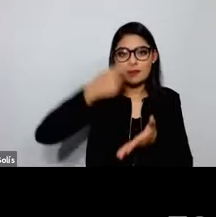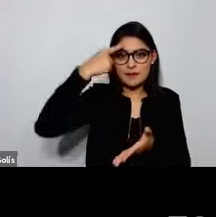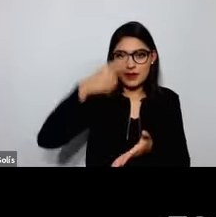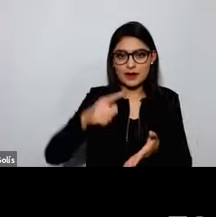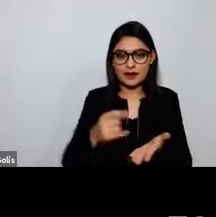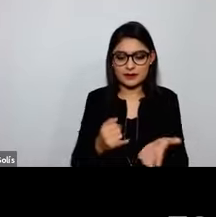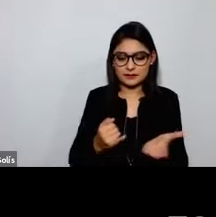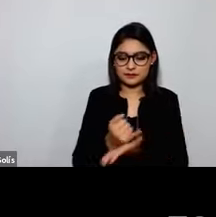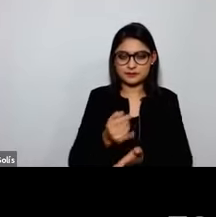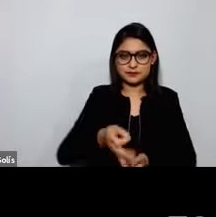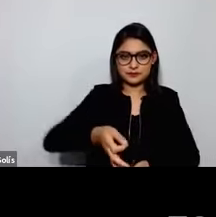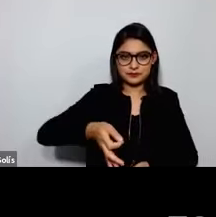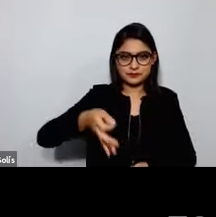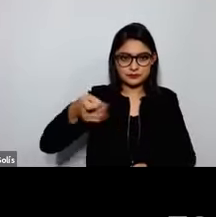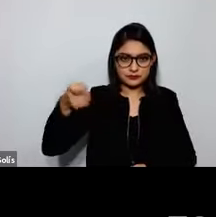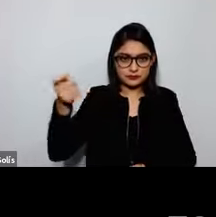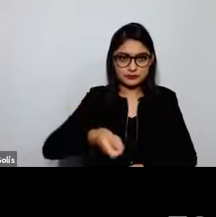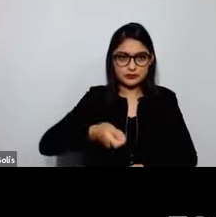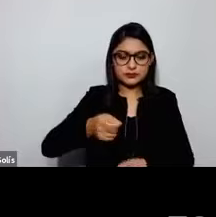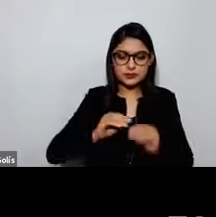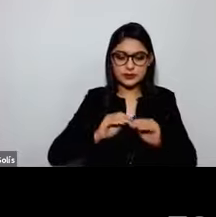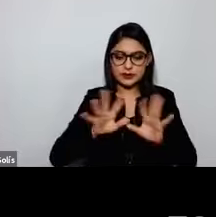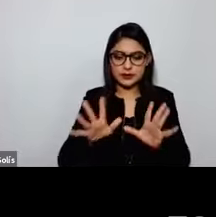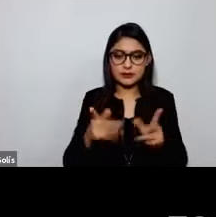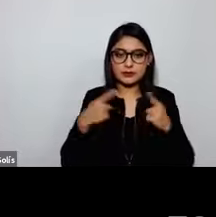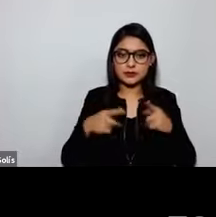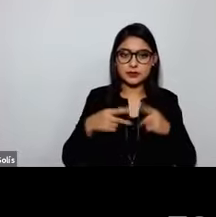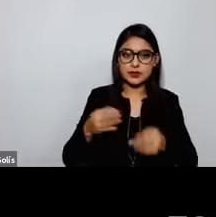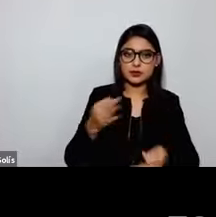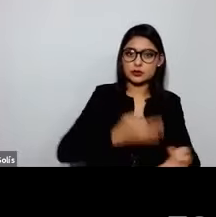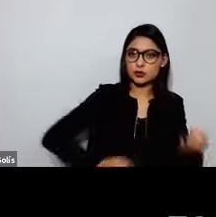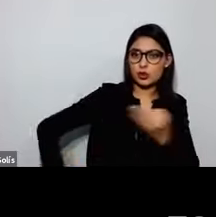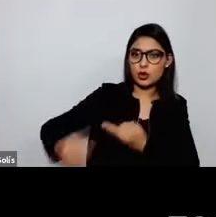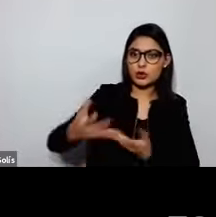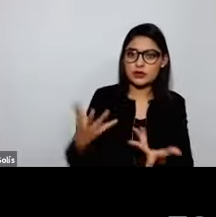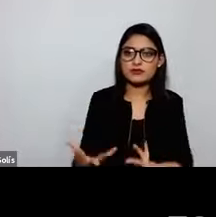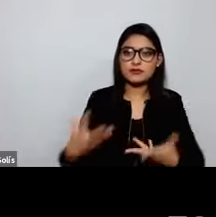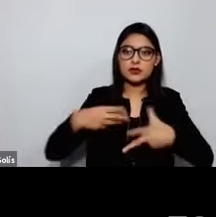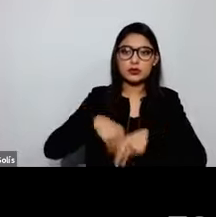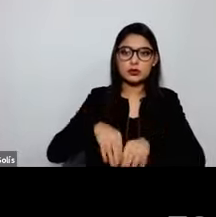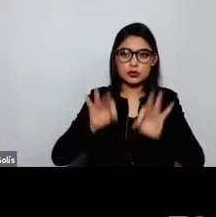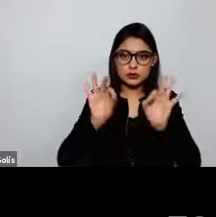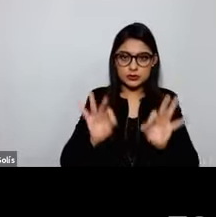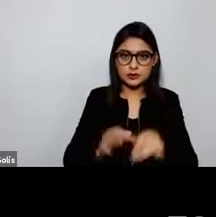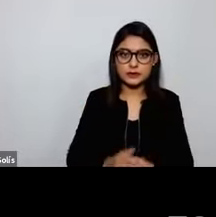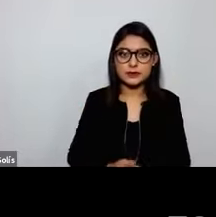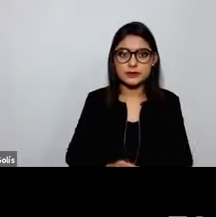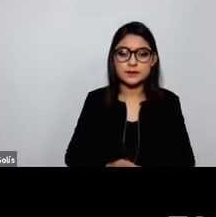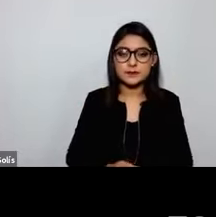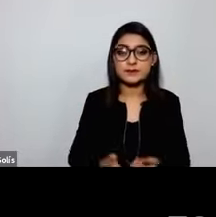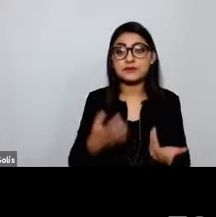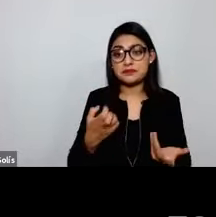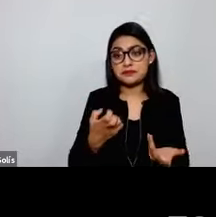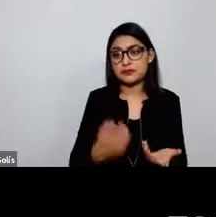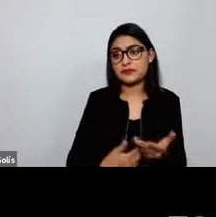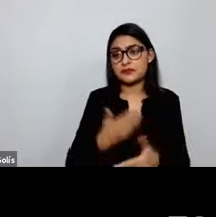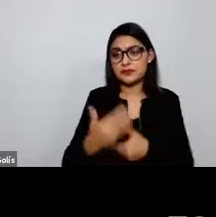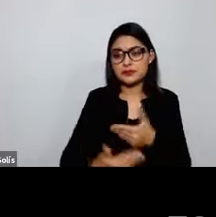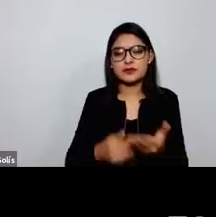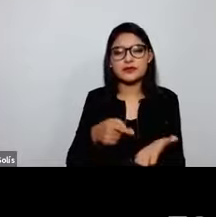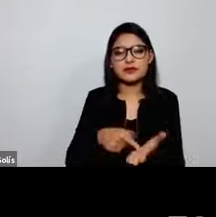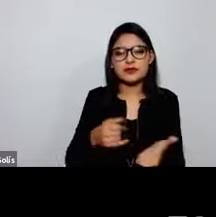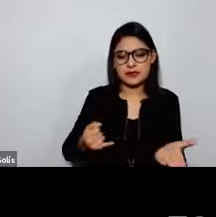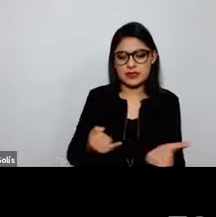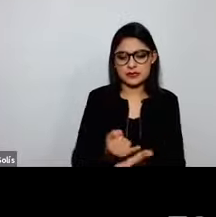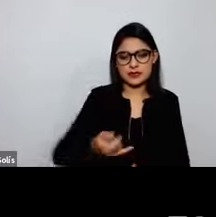deliberativa, incluyente, donde todas las personas tengamos cabida. Siendo así, pues desde luego, ¿qué buscan las sentencias?